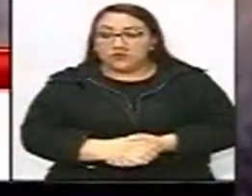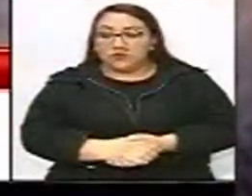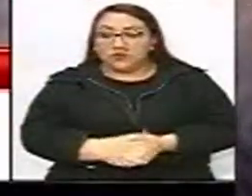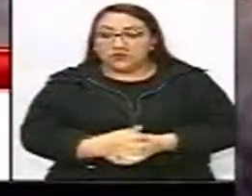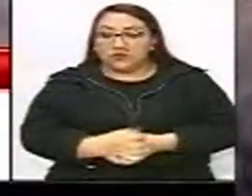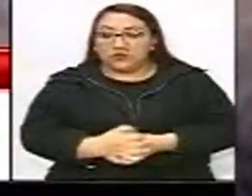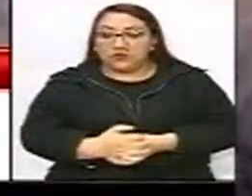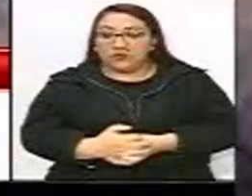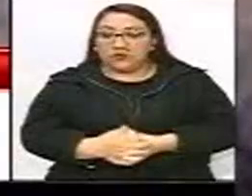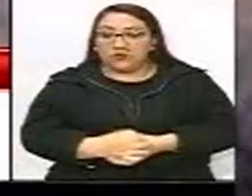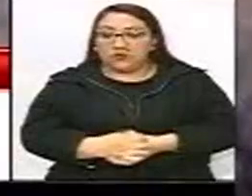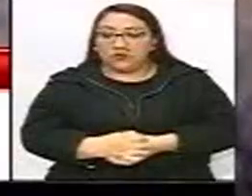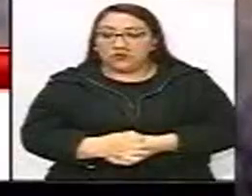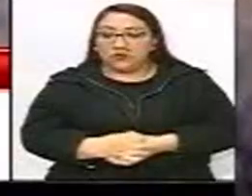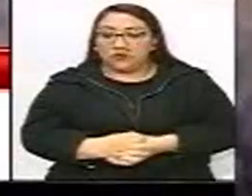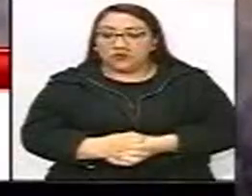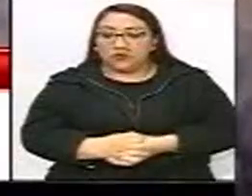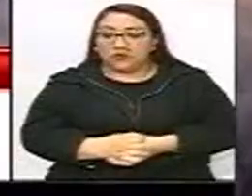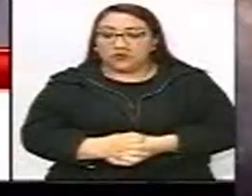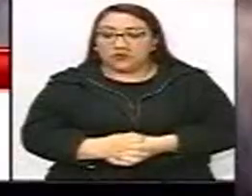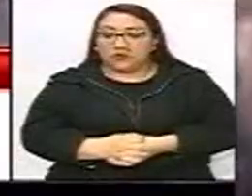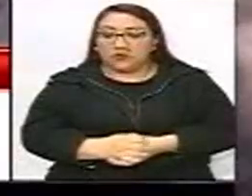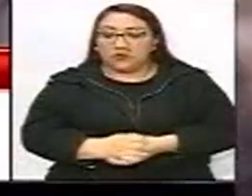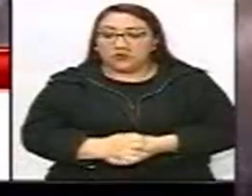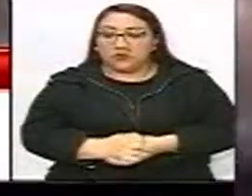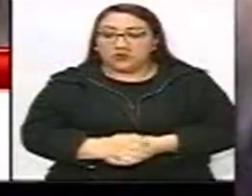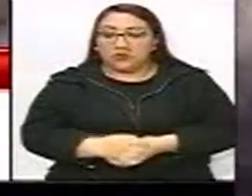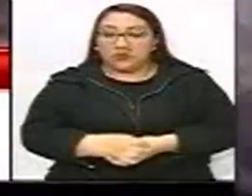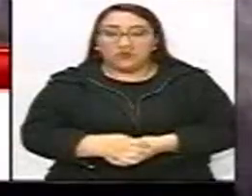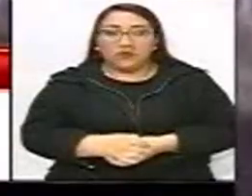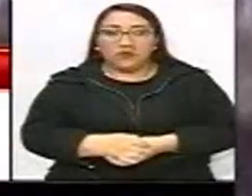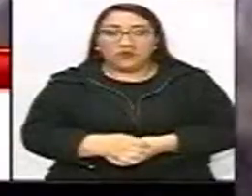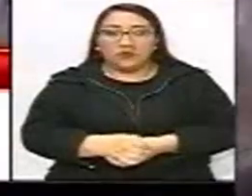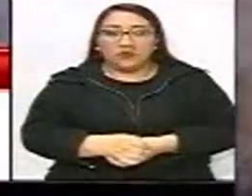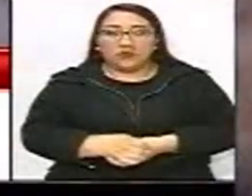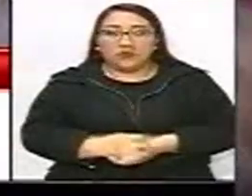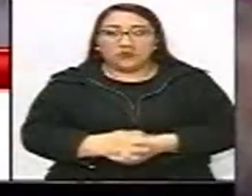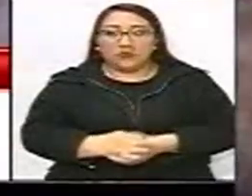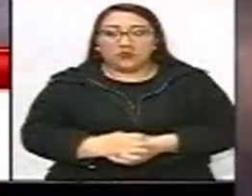con el afecto de siempre y las críticas de siempre también.